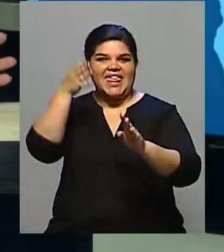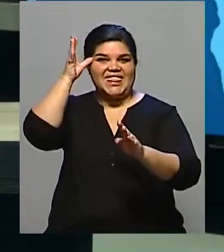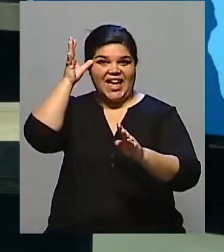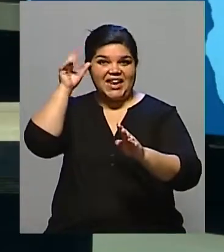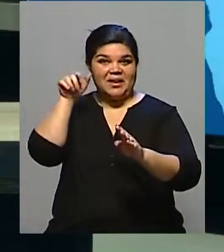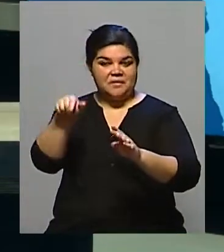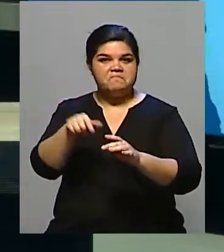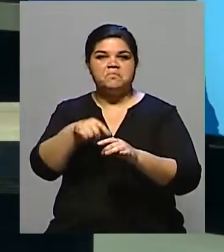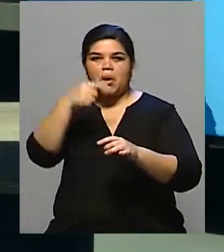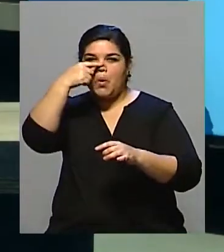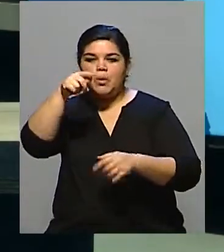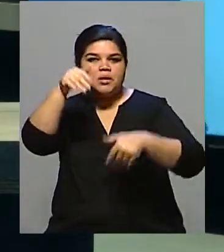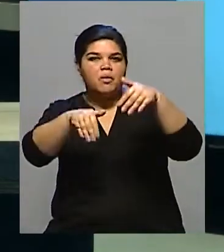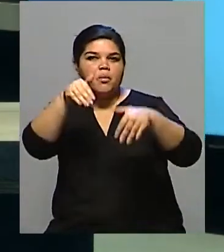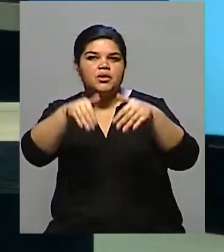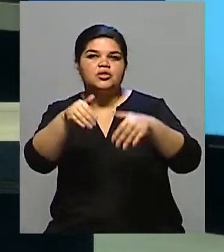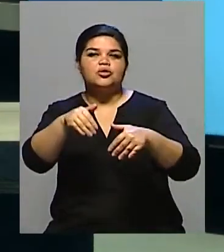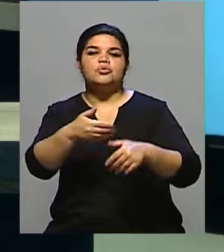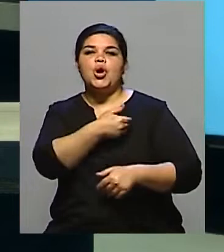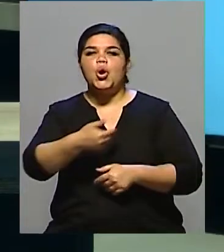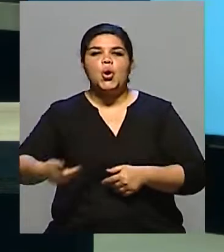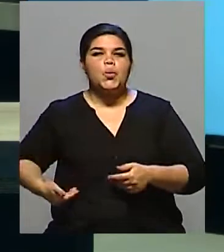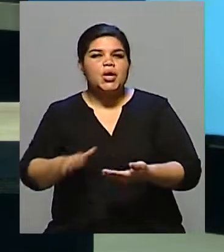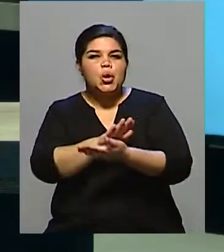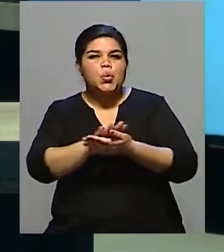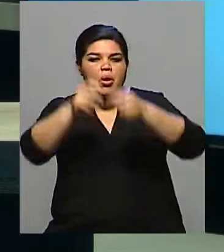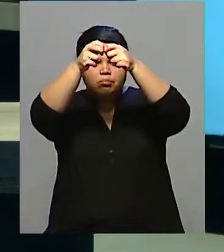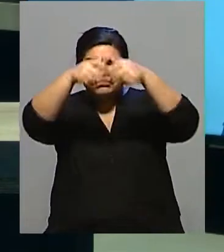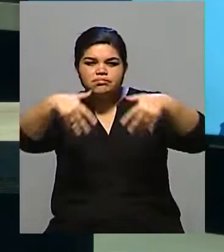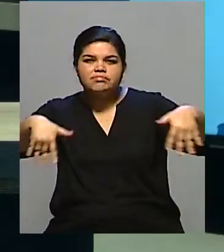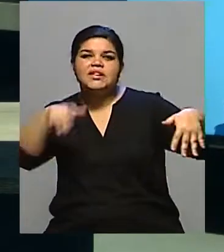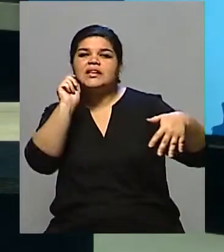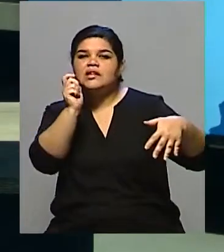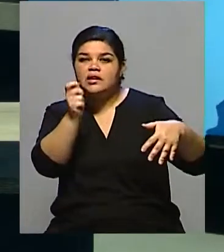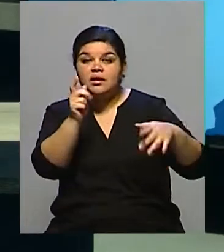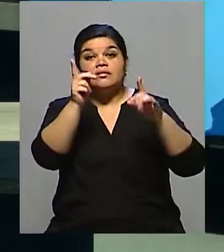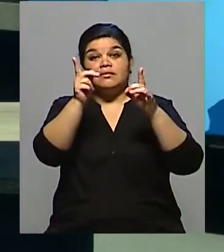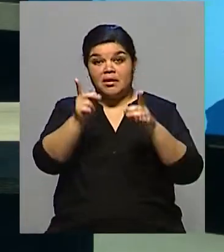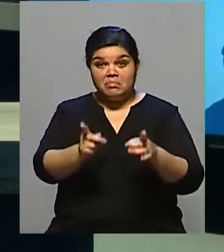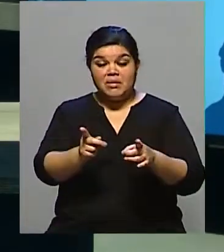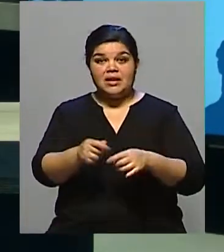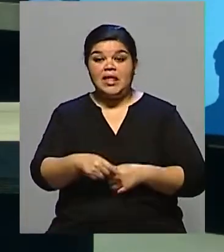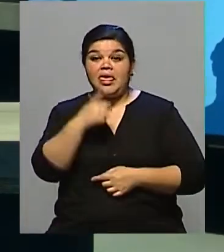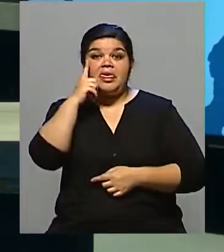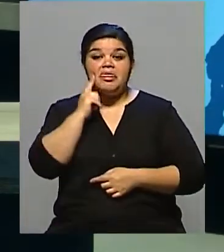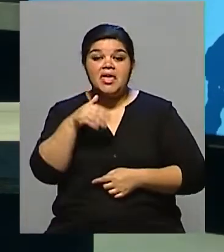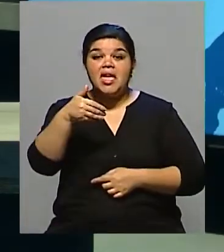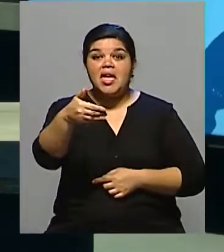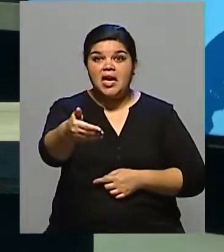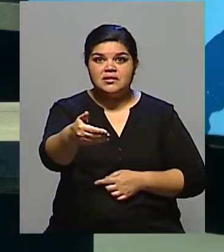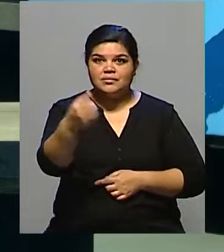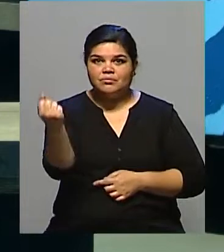últimas elecciones, de cómo se va conformando el nuevo gobierno, de días que van a ser decisivos. Y lo vamos a hacer con un